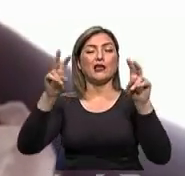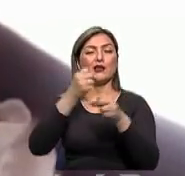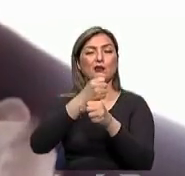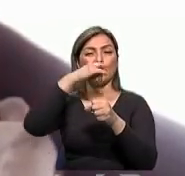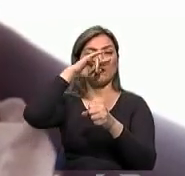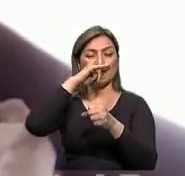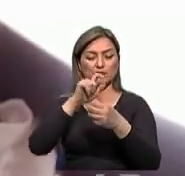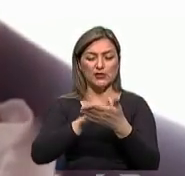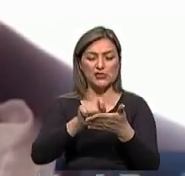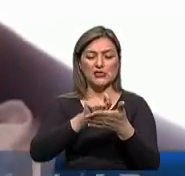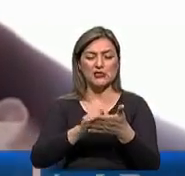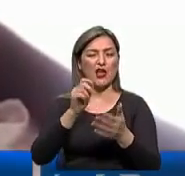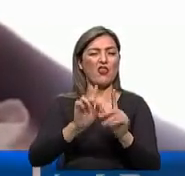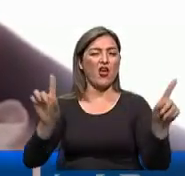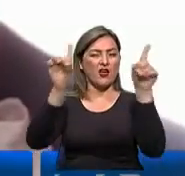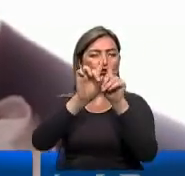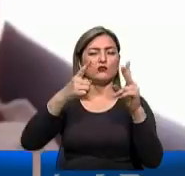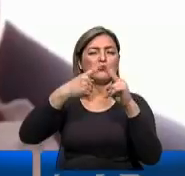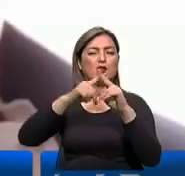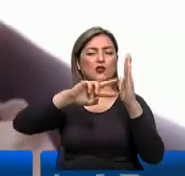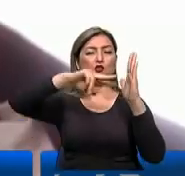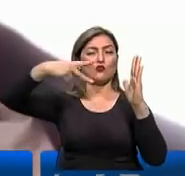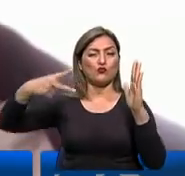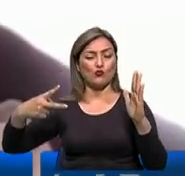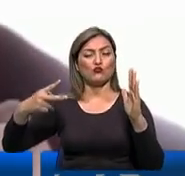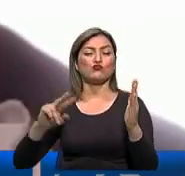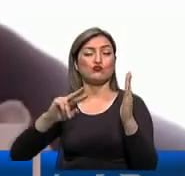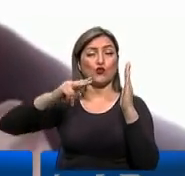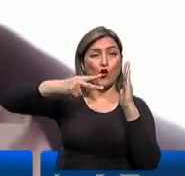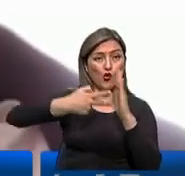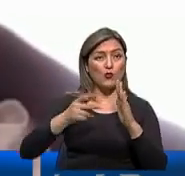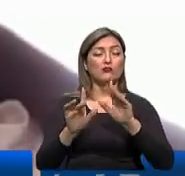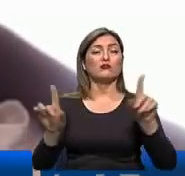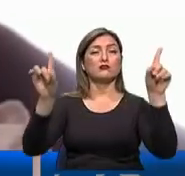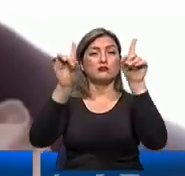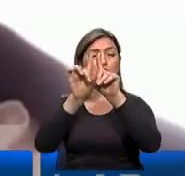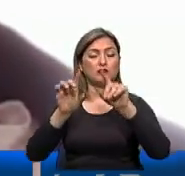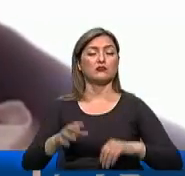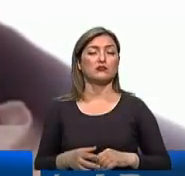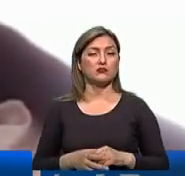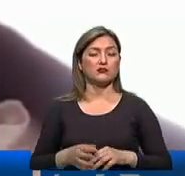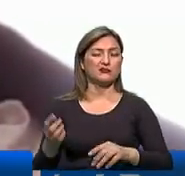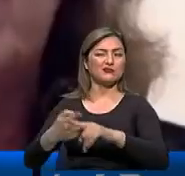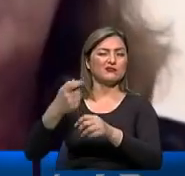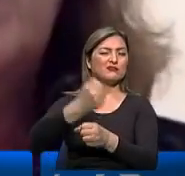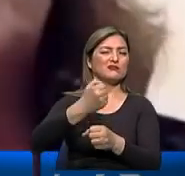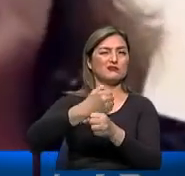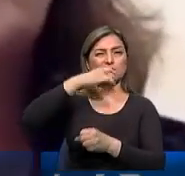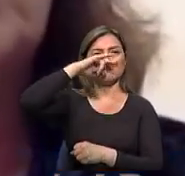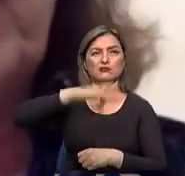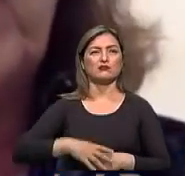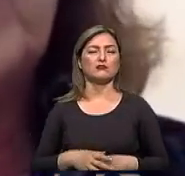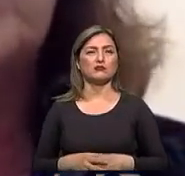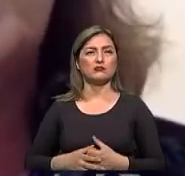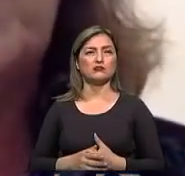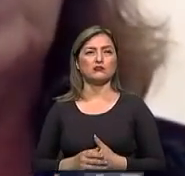Infantil. Esta es una herramienta tecnológica con interconectividad de datos para el registro de casos de trabajo infantil. Activada con